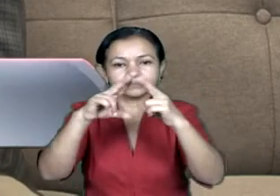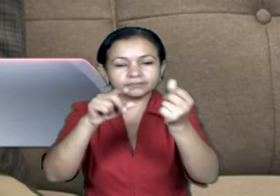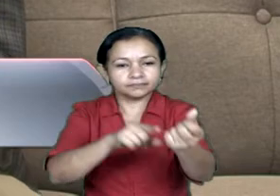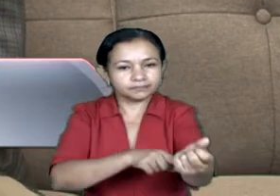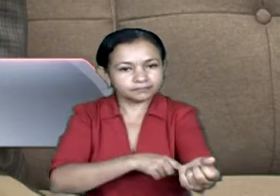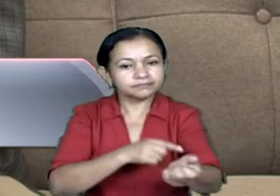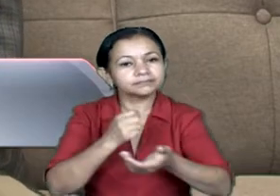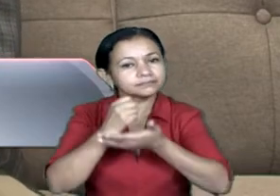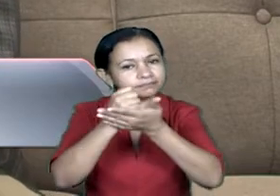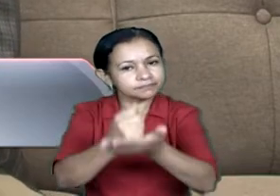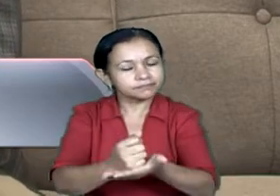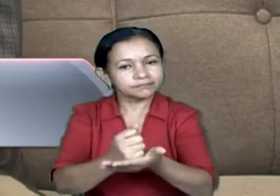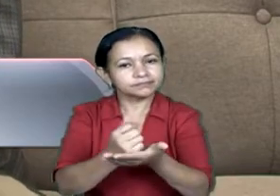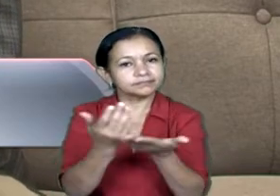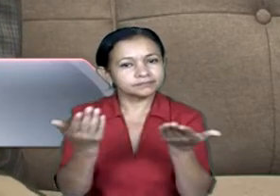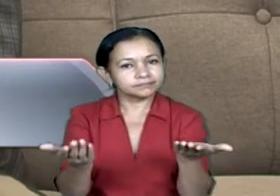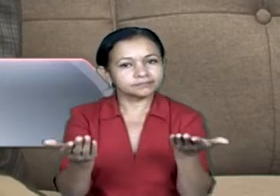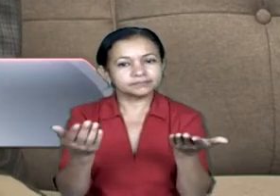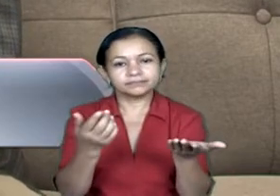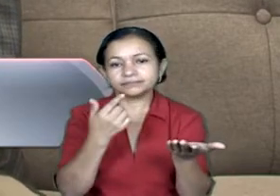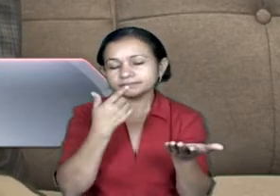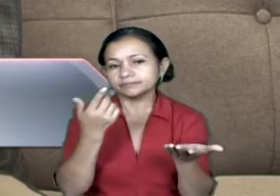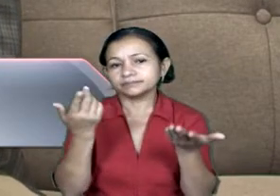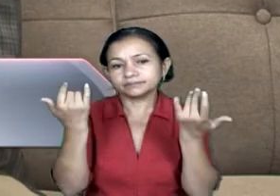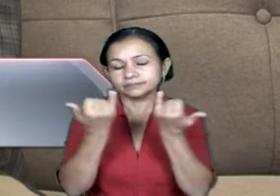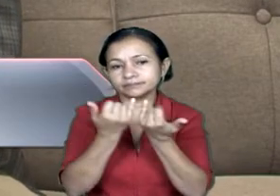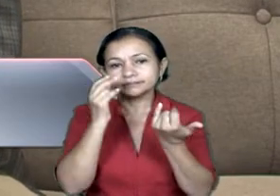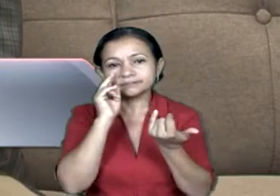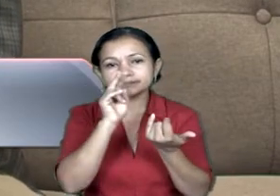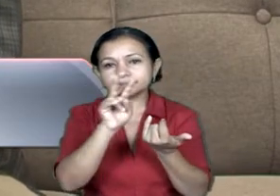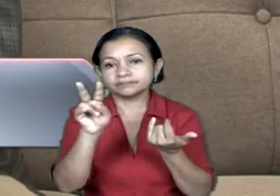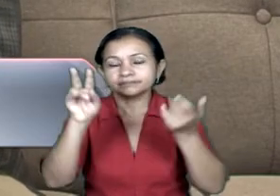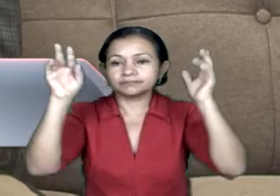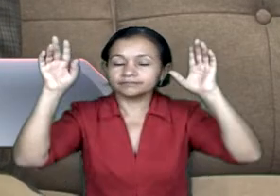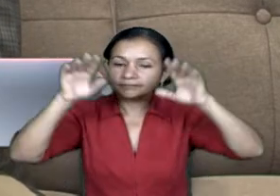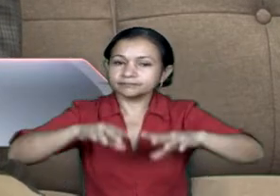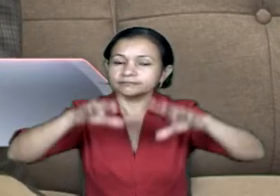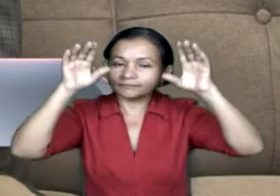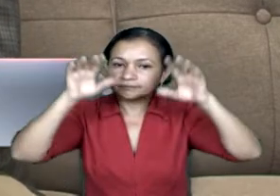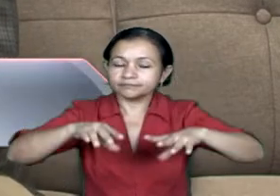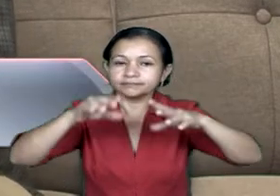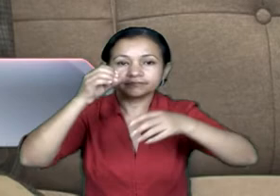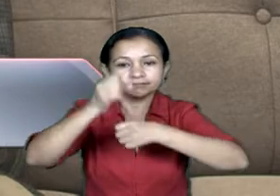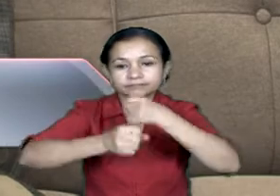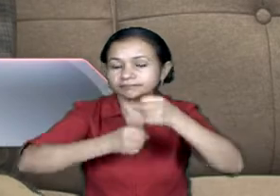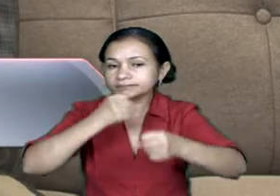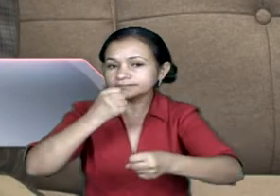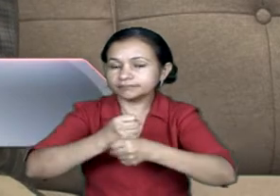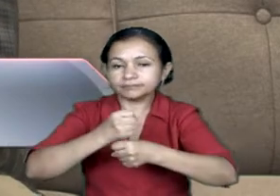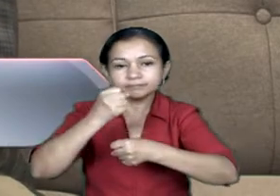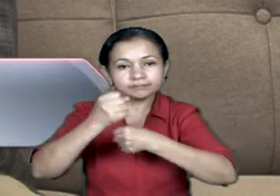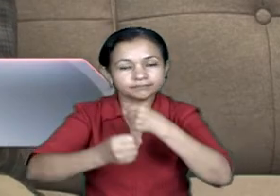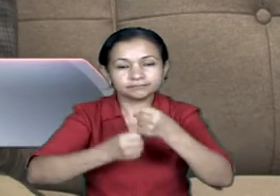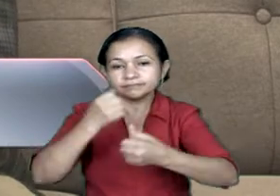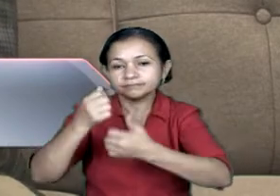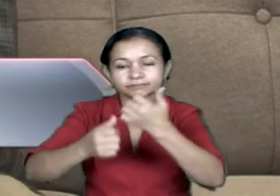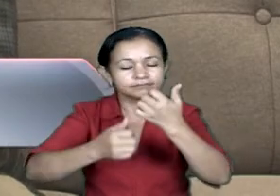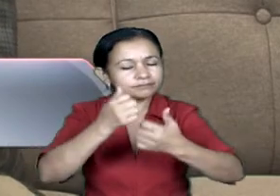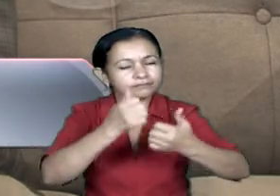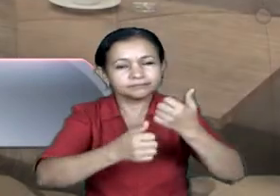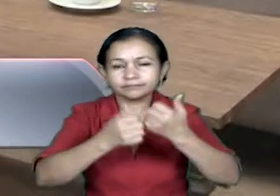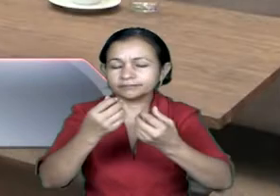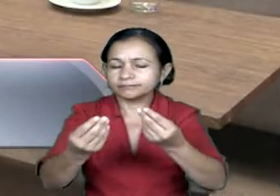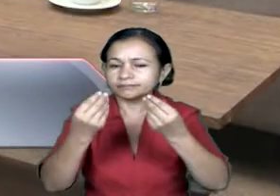eso, es, últimamente, es, por las lluvias fuertes, ¿no? Causaron muchos daños, muchos damnificados, mucho,